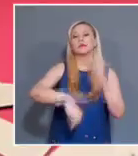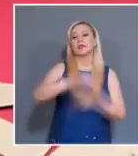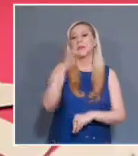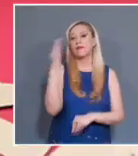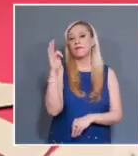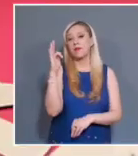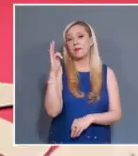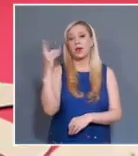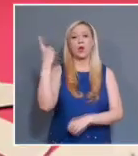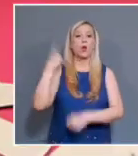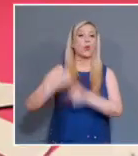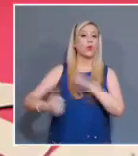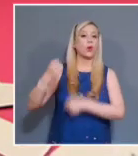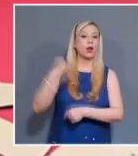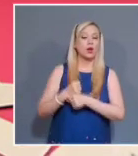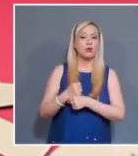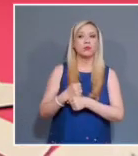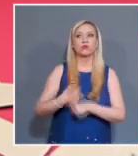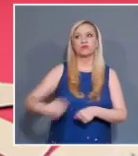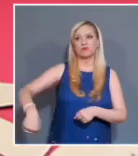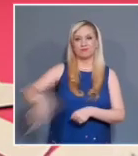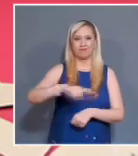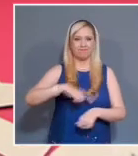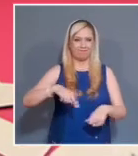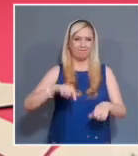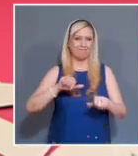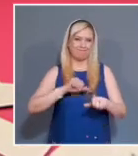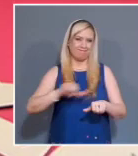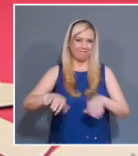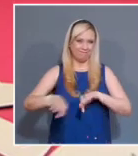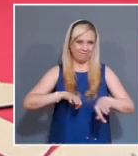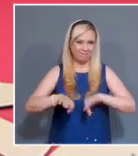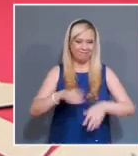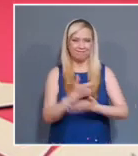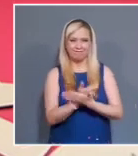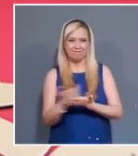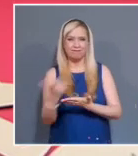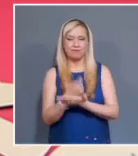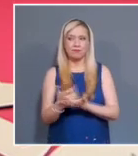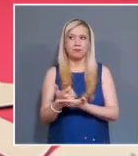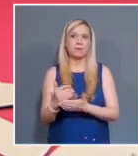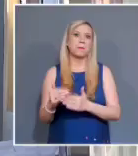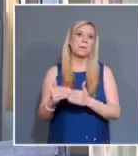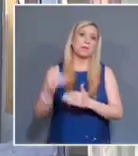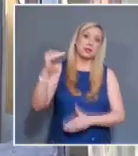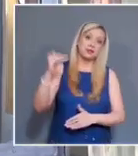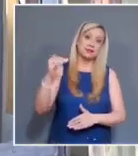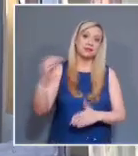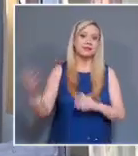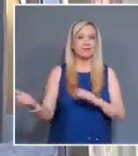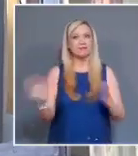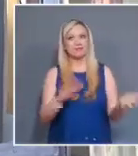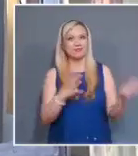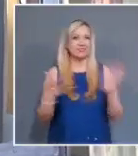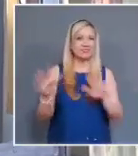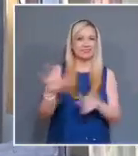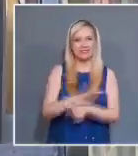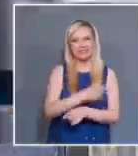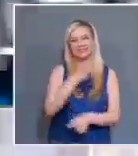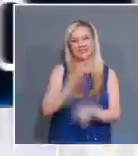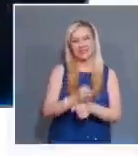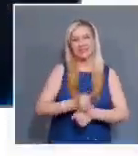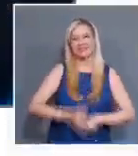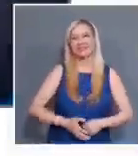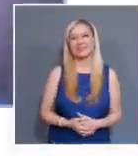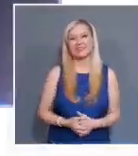pasado, tanto el personal ocupado como las remuneraciones aumentaron. Poder Informativo, Lilian Moreno.